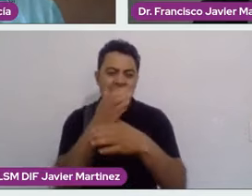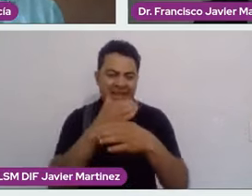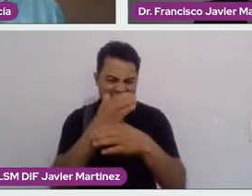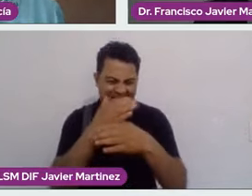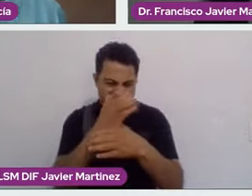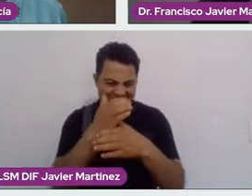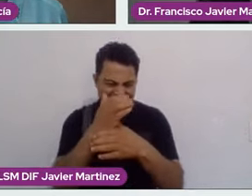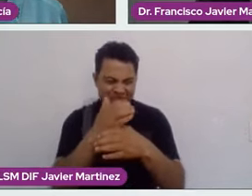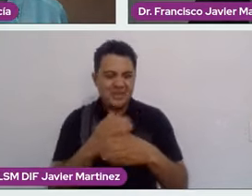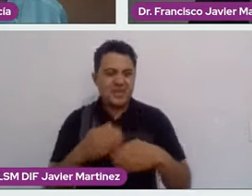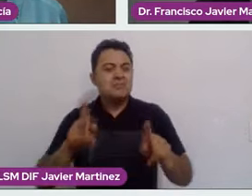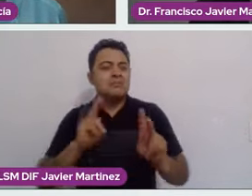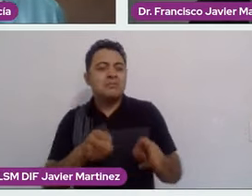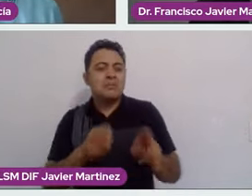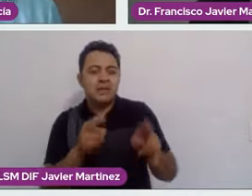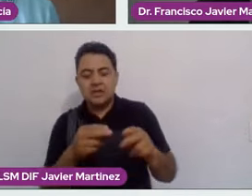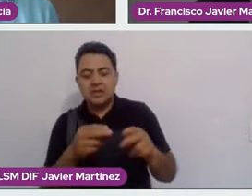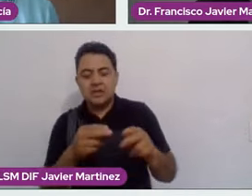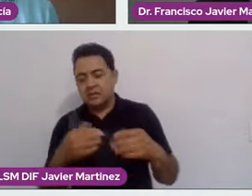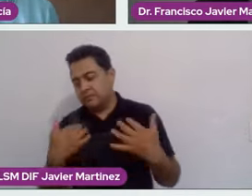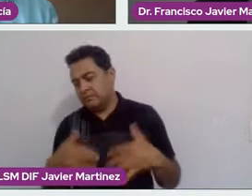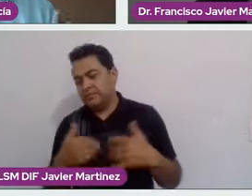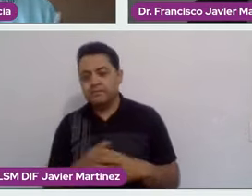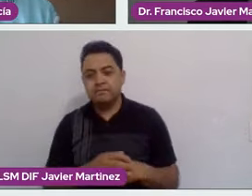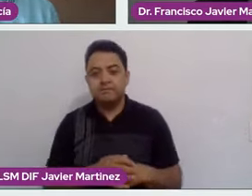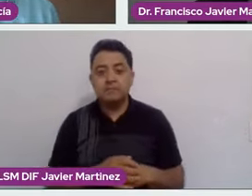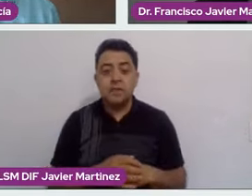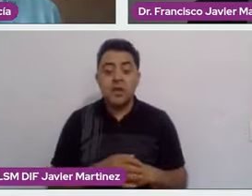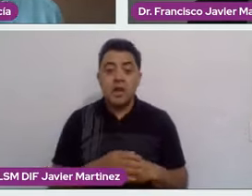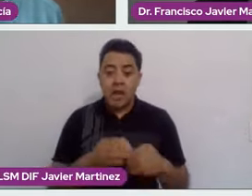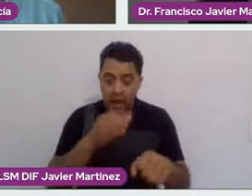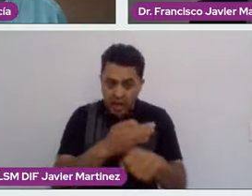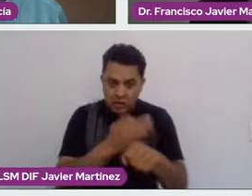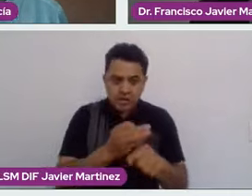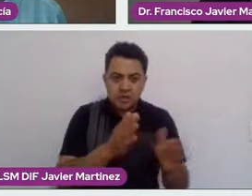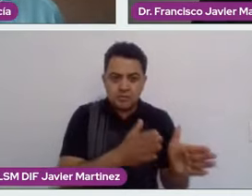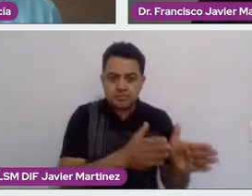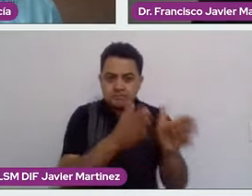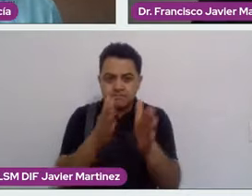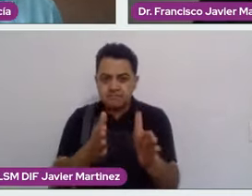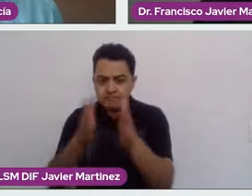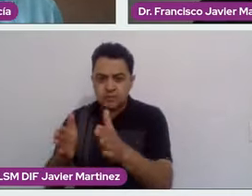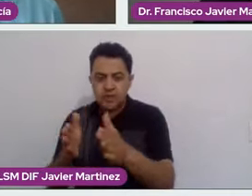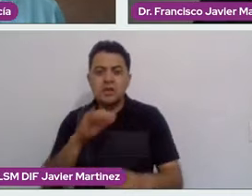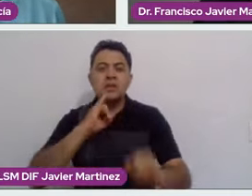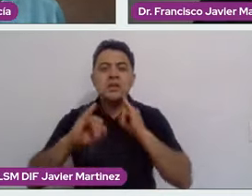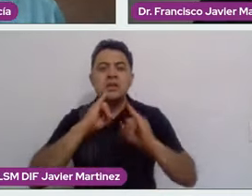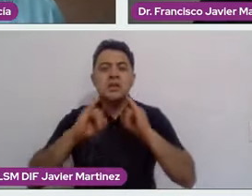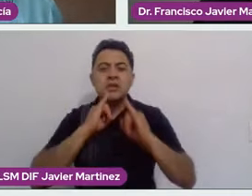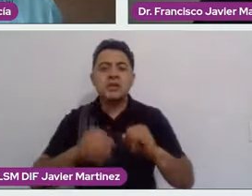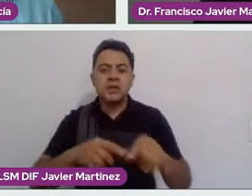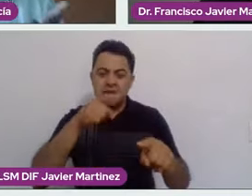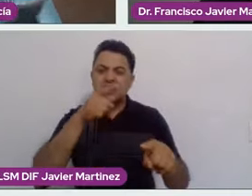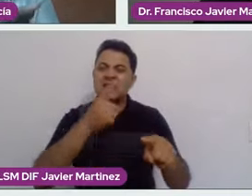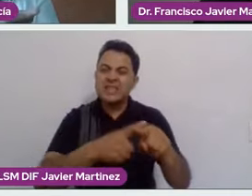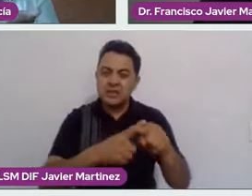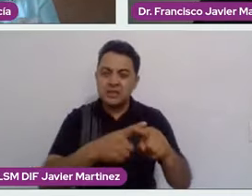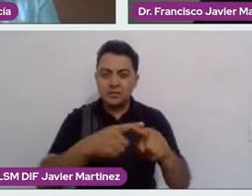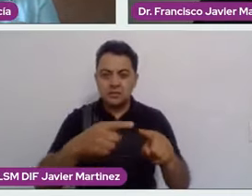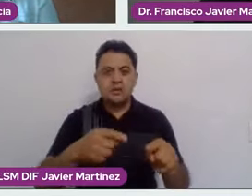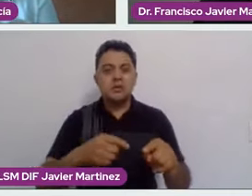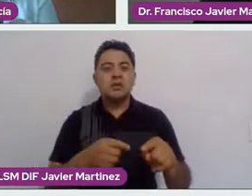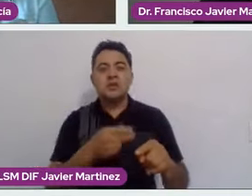también a cargo de esta academia. En el primer bloque estará interpretando maravillosamente Javier Manuel Martínez